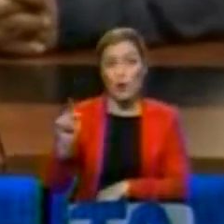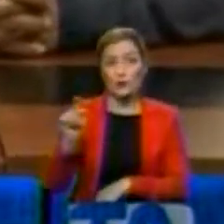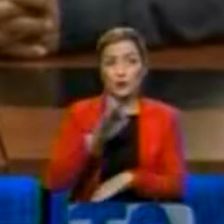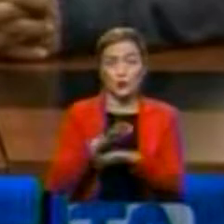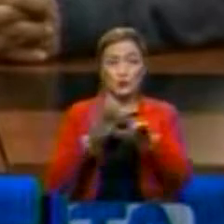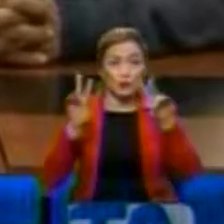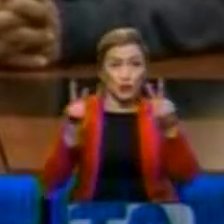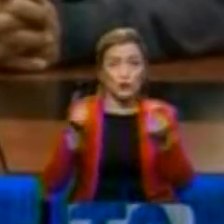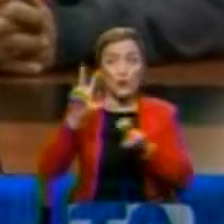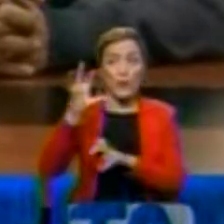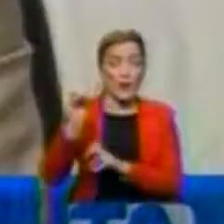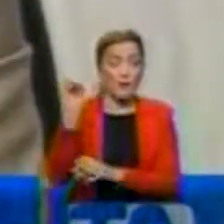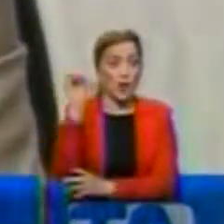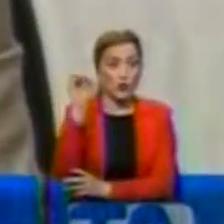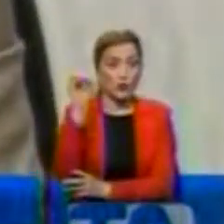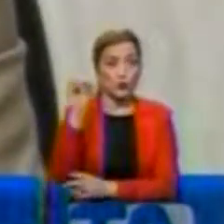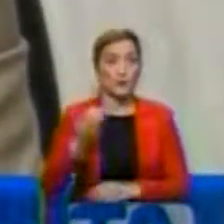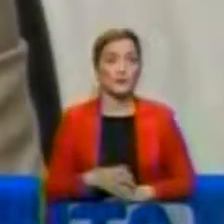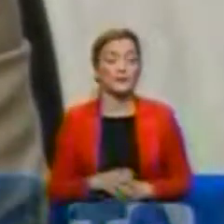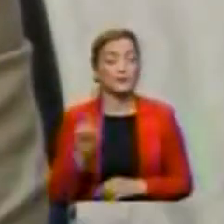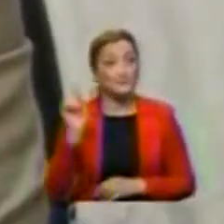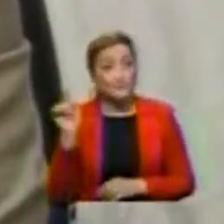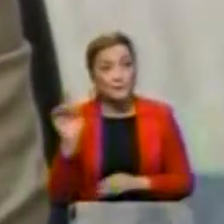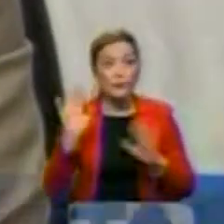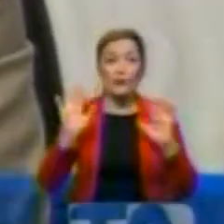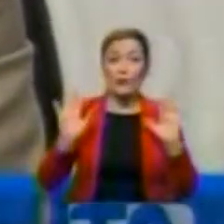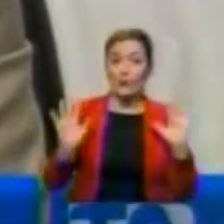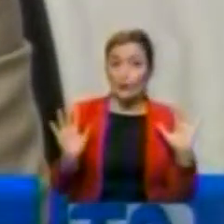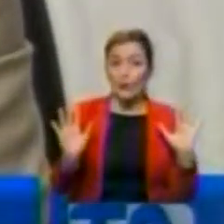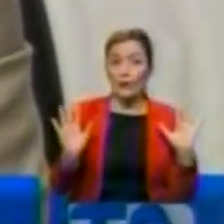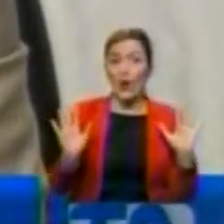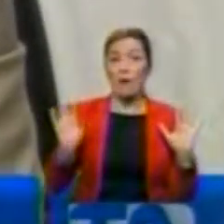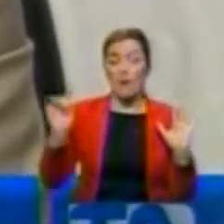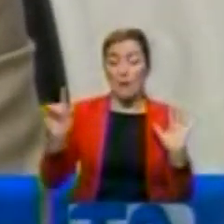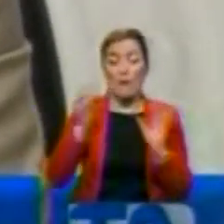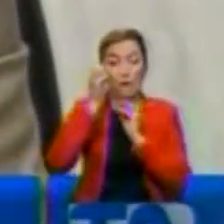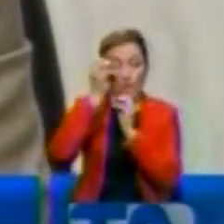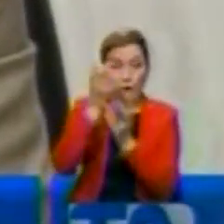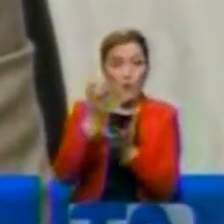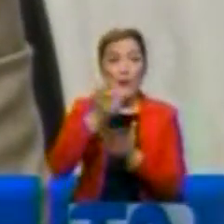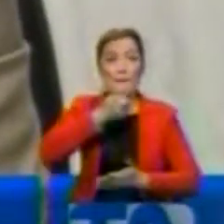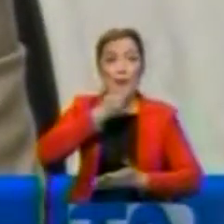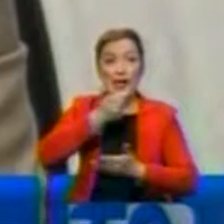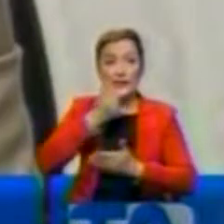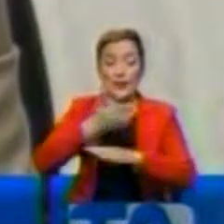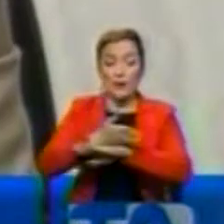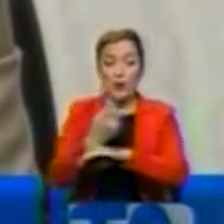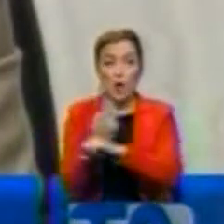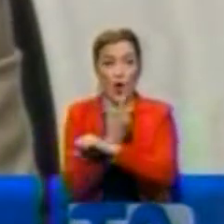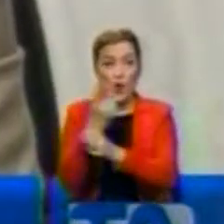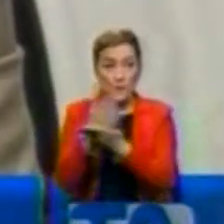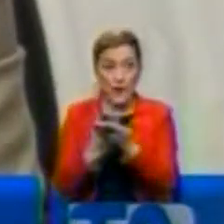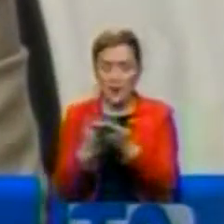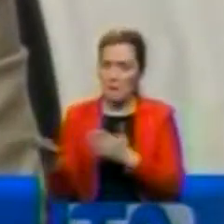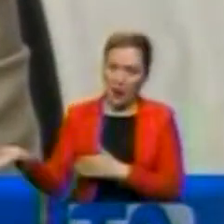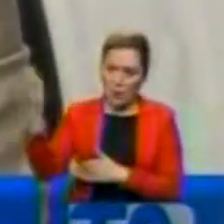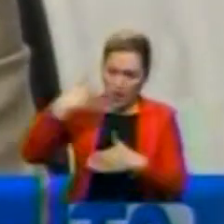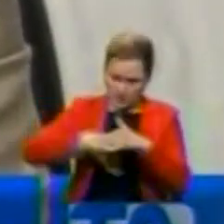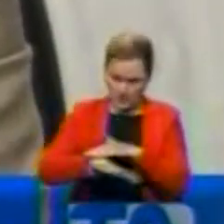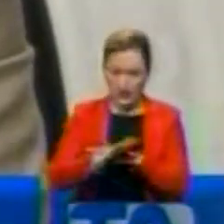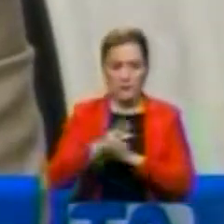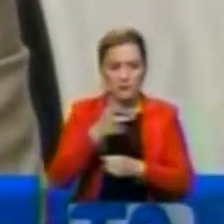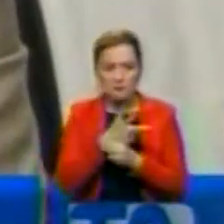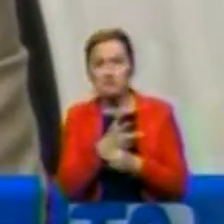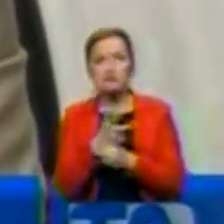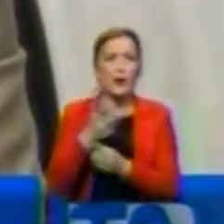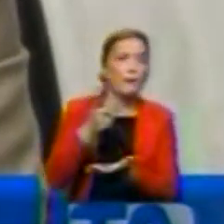informó de lo conversado. Van a considerar, en vista de los últimos días que hemos pasado, la